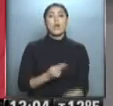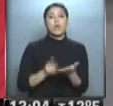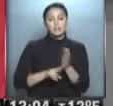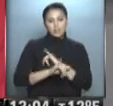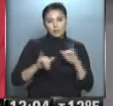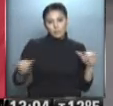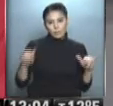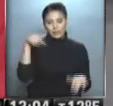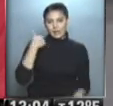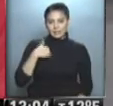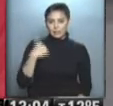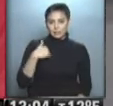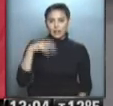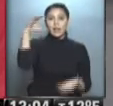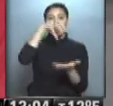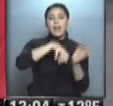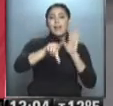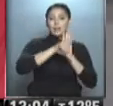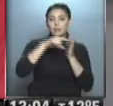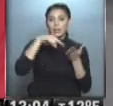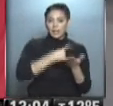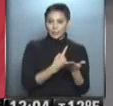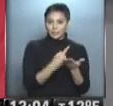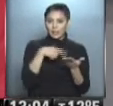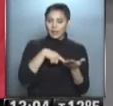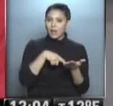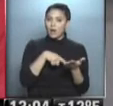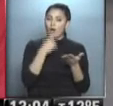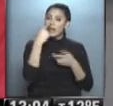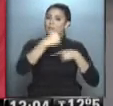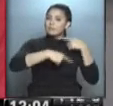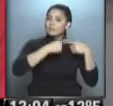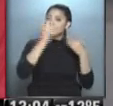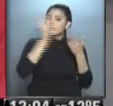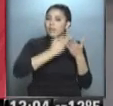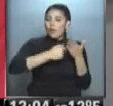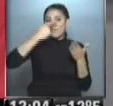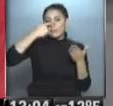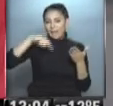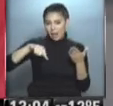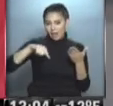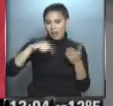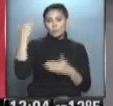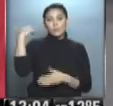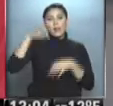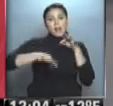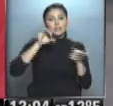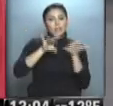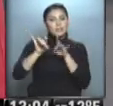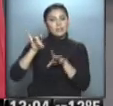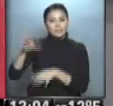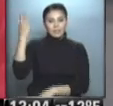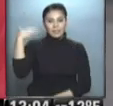Volvemos con la información a nuestro país. En la legislatura de la Ciudad de Buenos Aires ya se está llevando adelante el conteo final por las PASO, las primarias